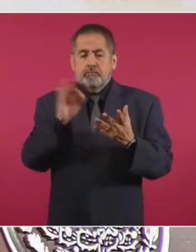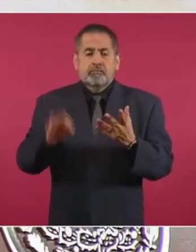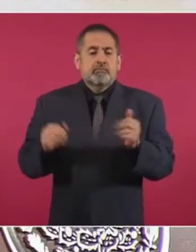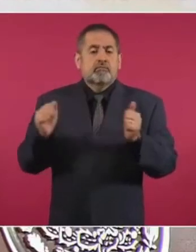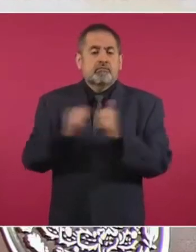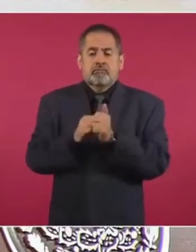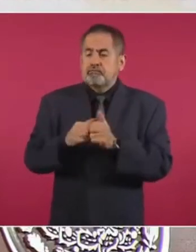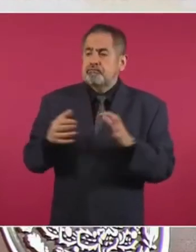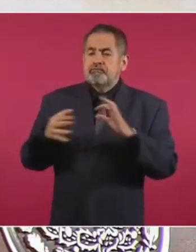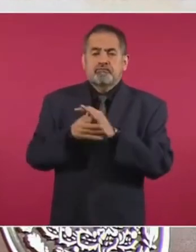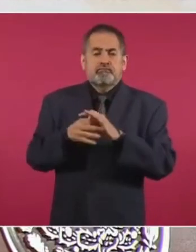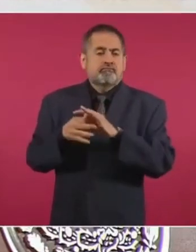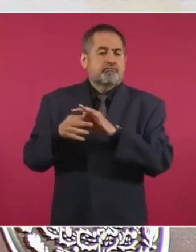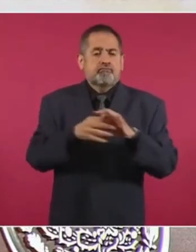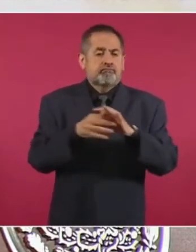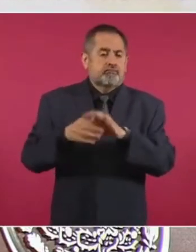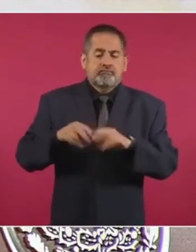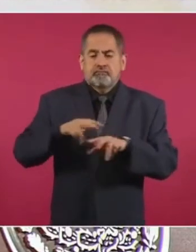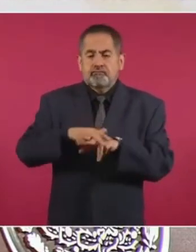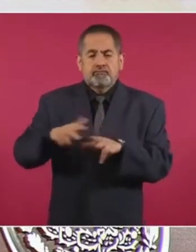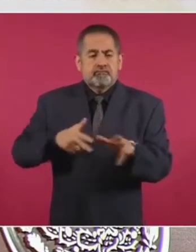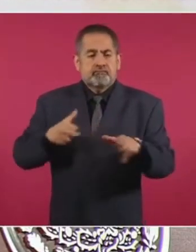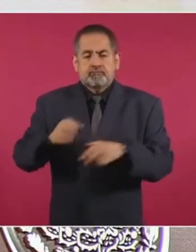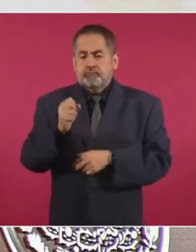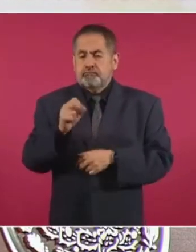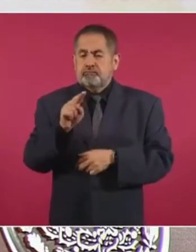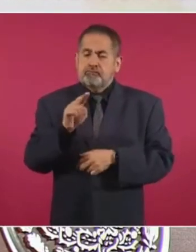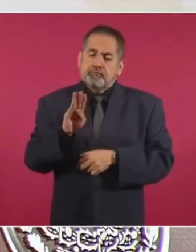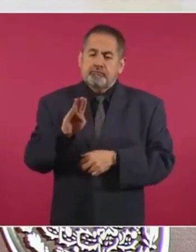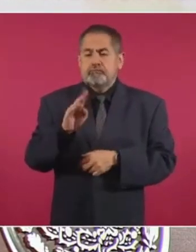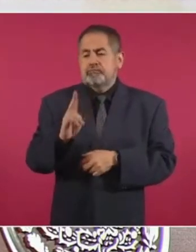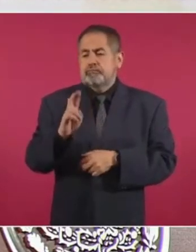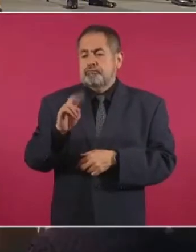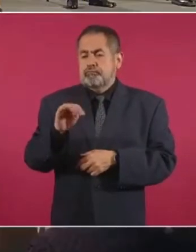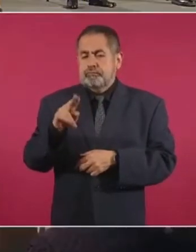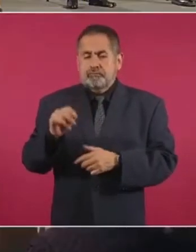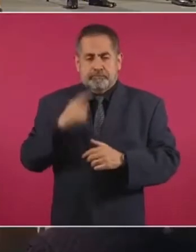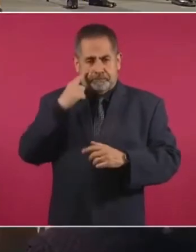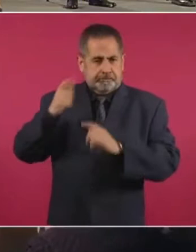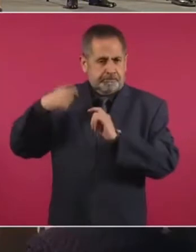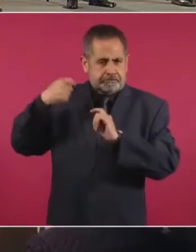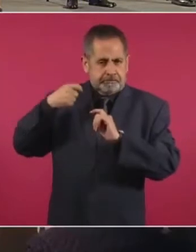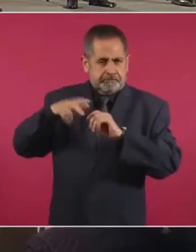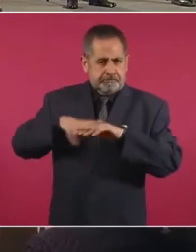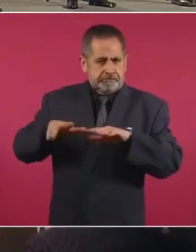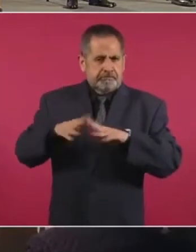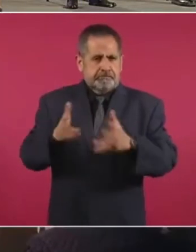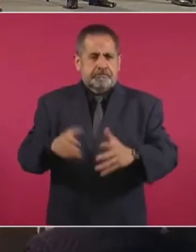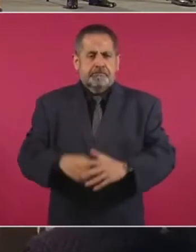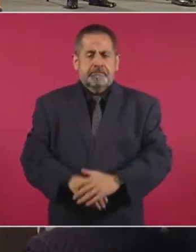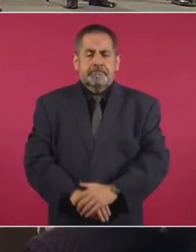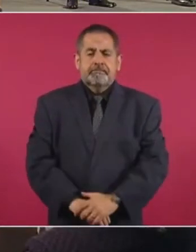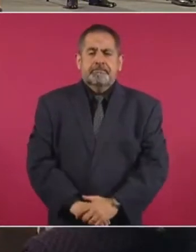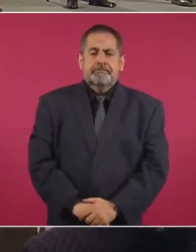del concesionario que es Ferrocarril Suburbano. Tenemos un video en la siguiente.